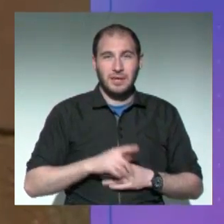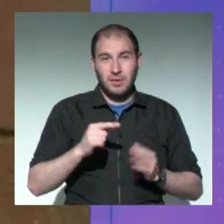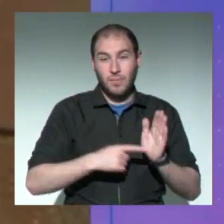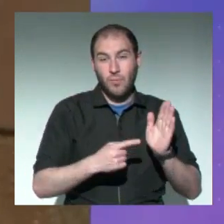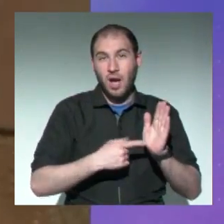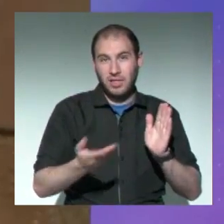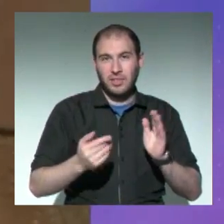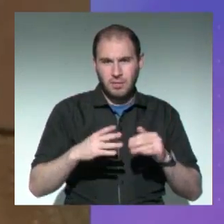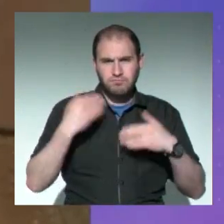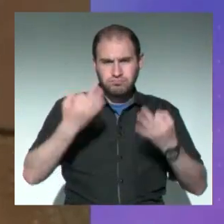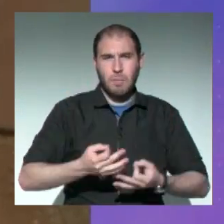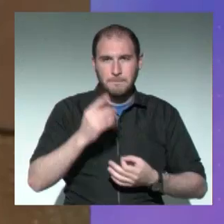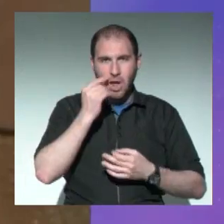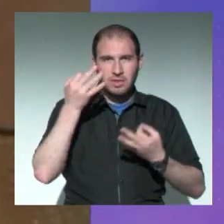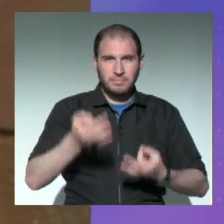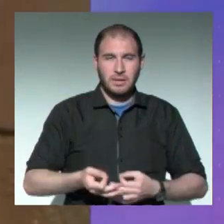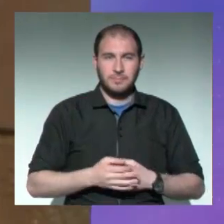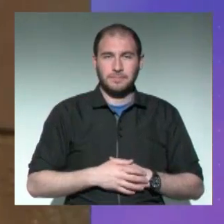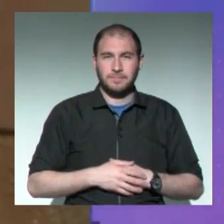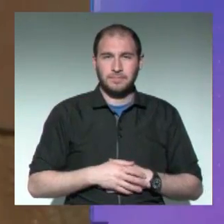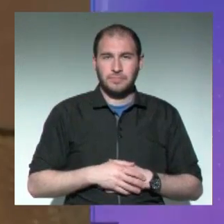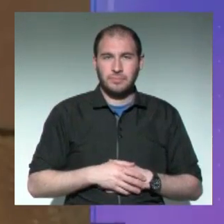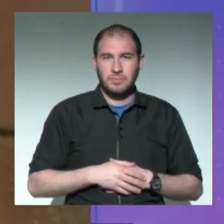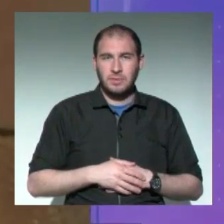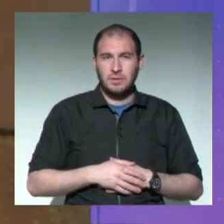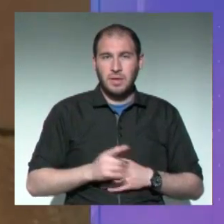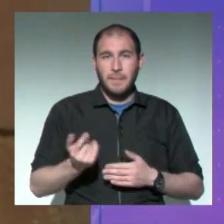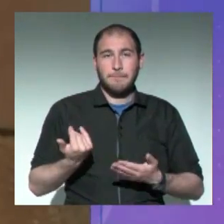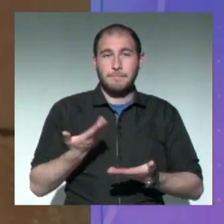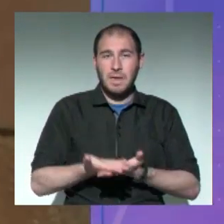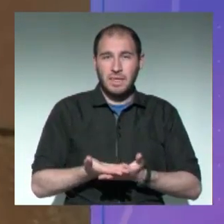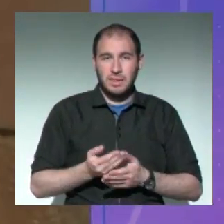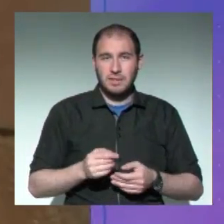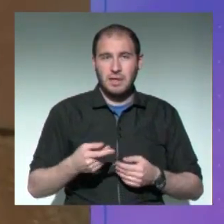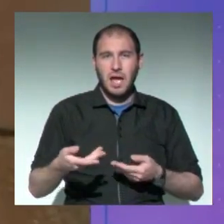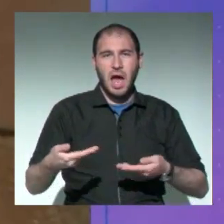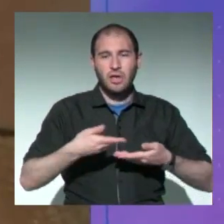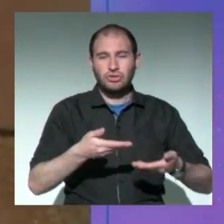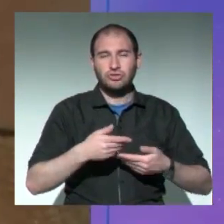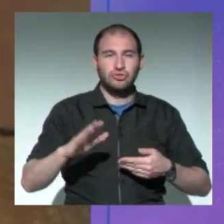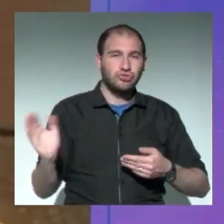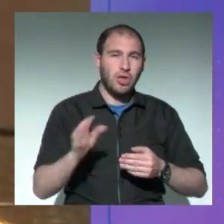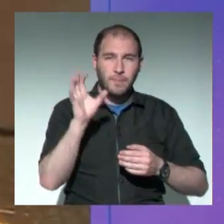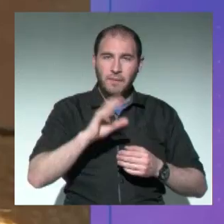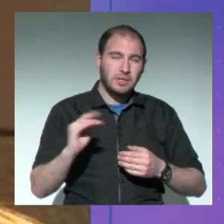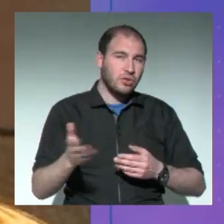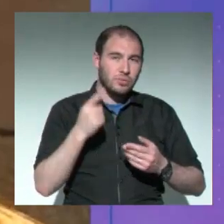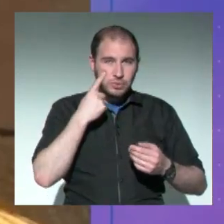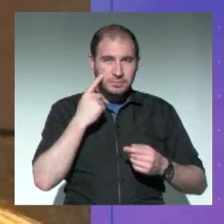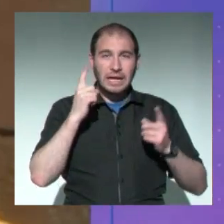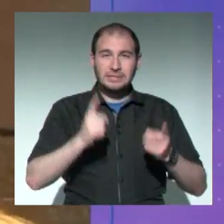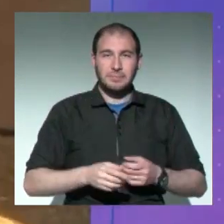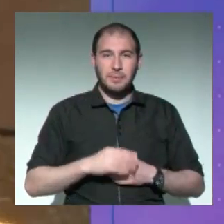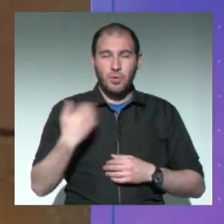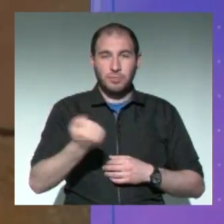muestra de madurez política, donde se le pide contribuciones a todas, a las provincias, a los municipios, y también,